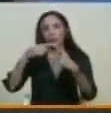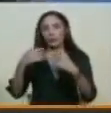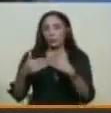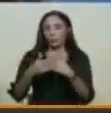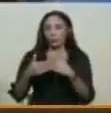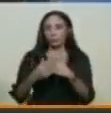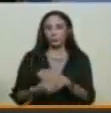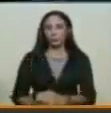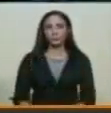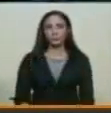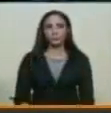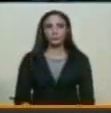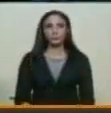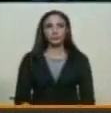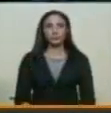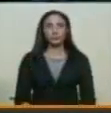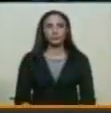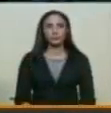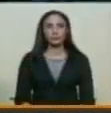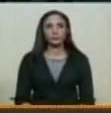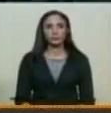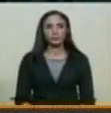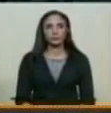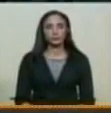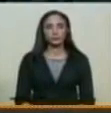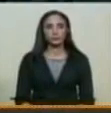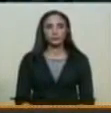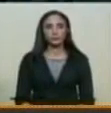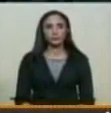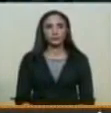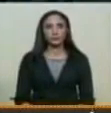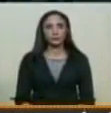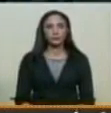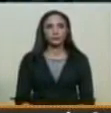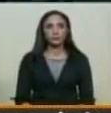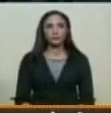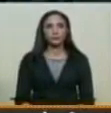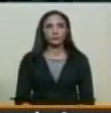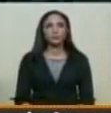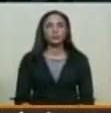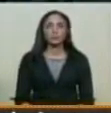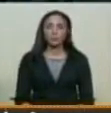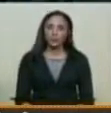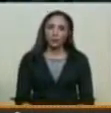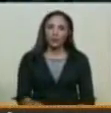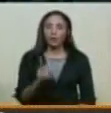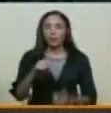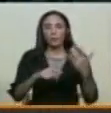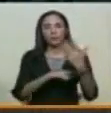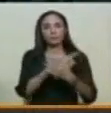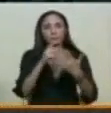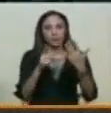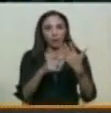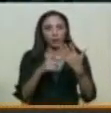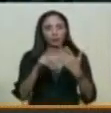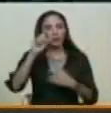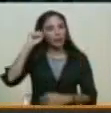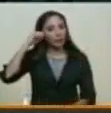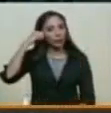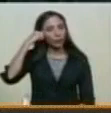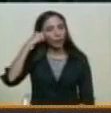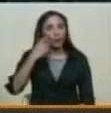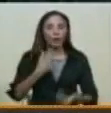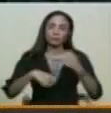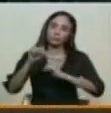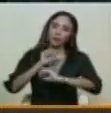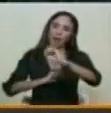más salvaje y de acción más agresiva contra el pueblo de Venezuela. La quinta línea estratégica, recordando, es la defensa